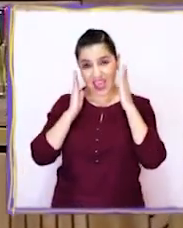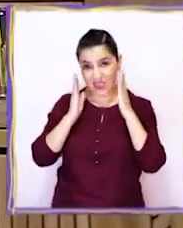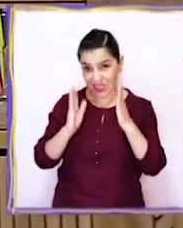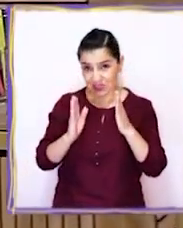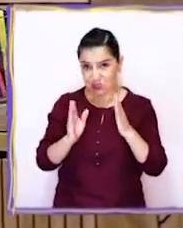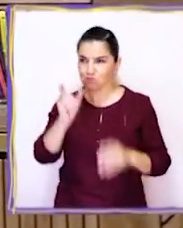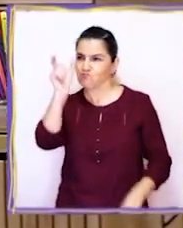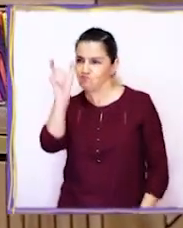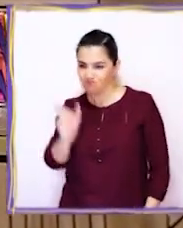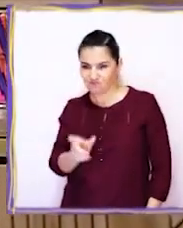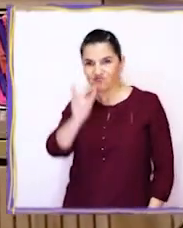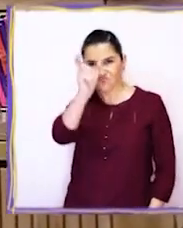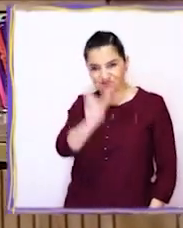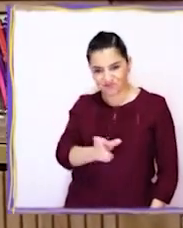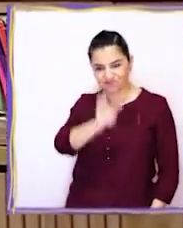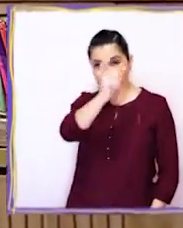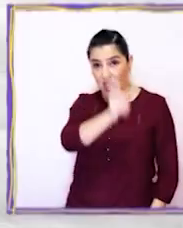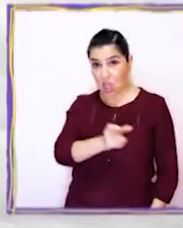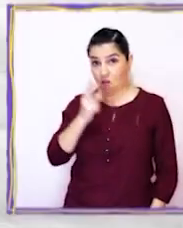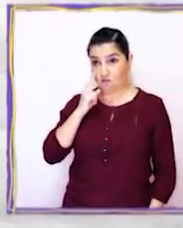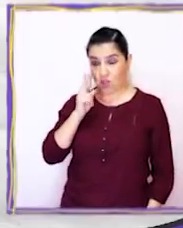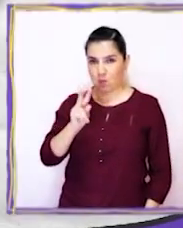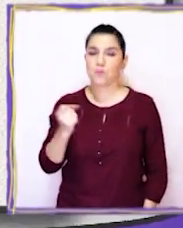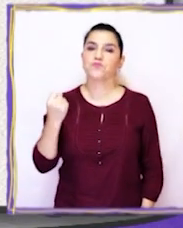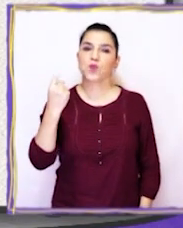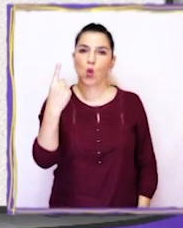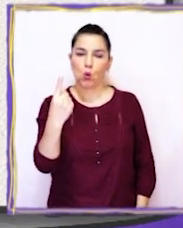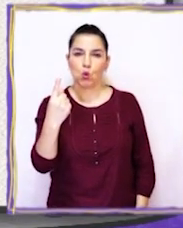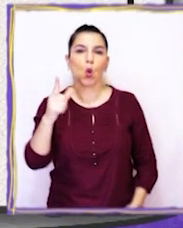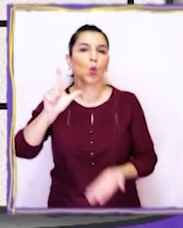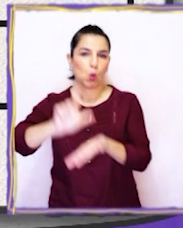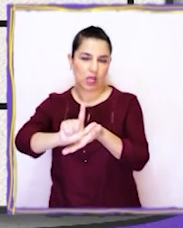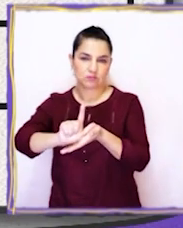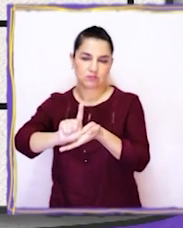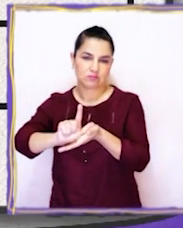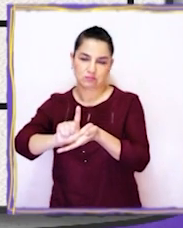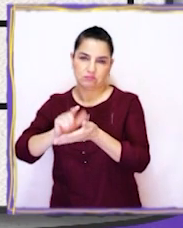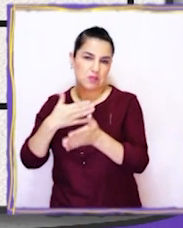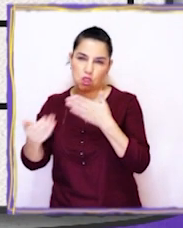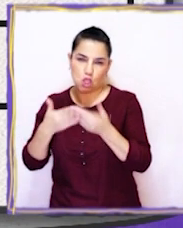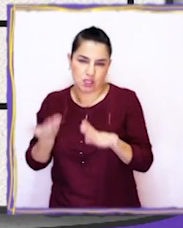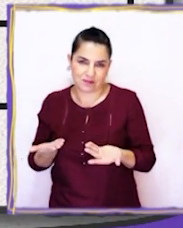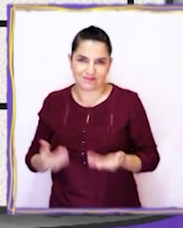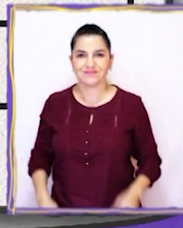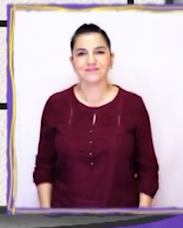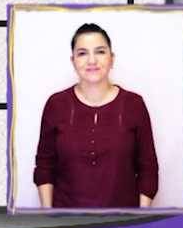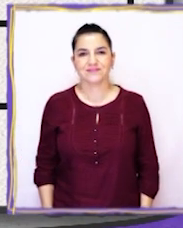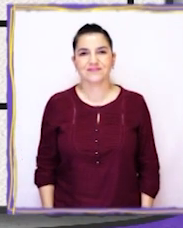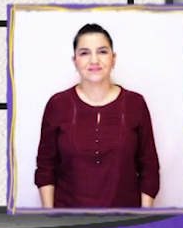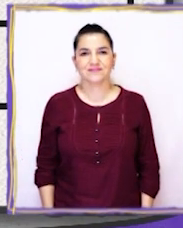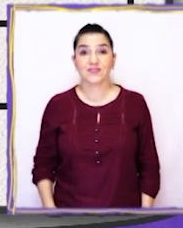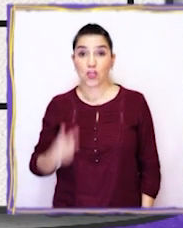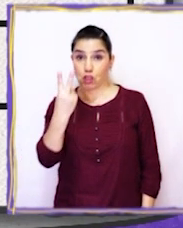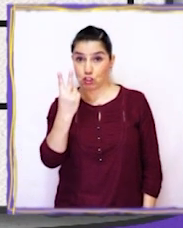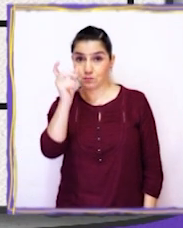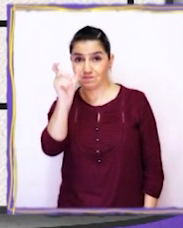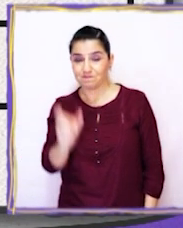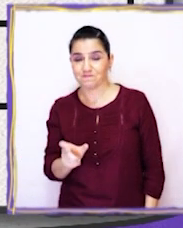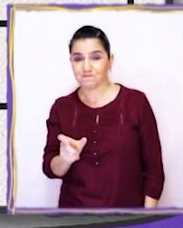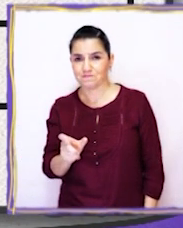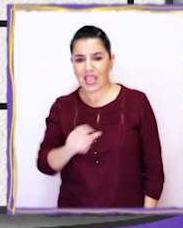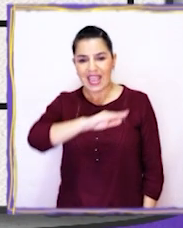Atención, veamos las categorías de nuestro bachillerato. 1. Ubicación, que es el lugar donde se encuentra.